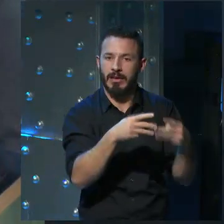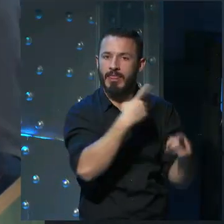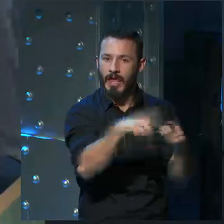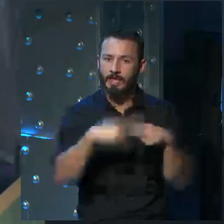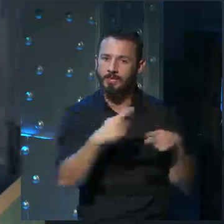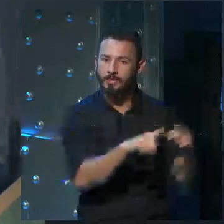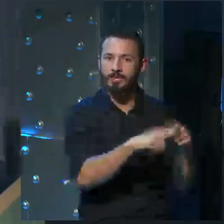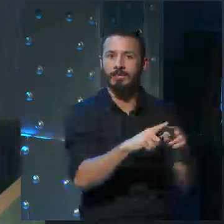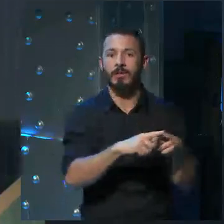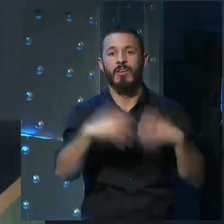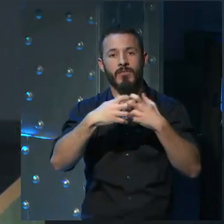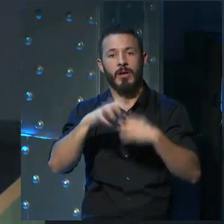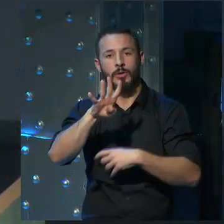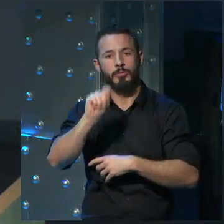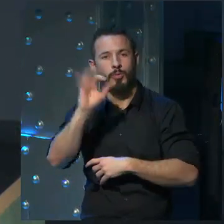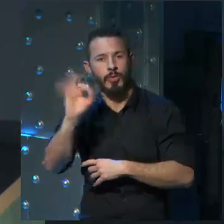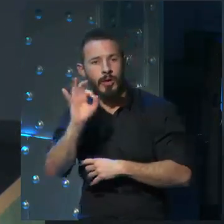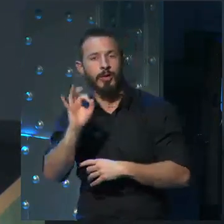Cosas, Fábrica 4.0,